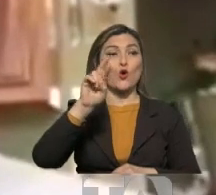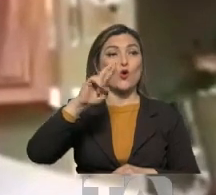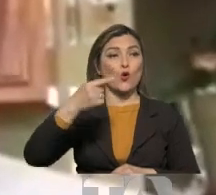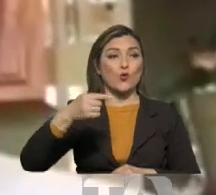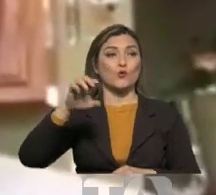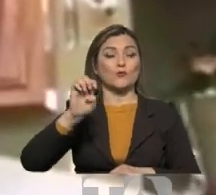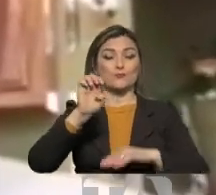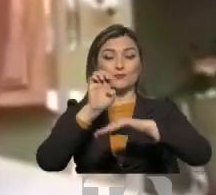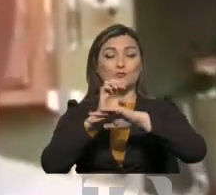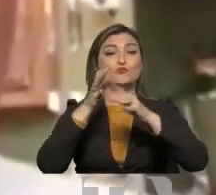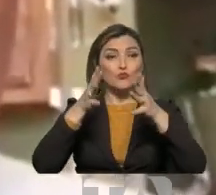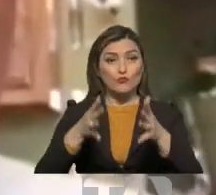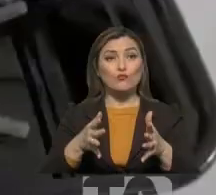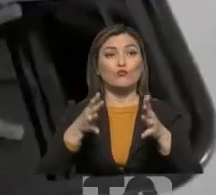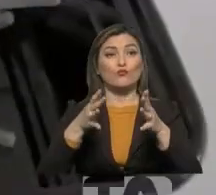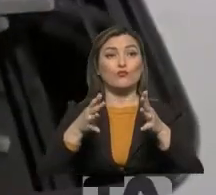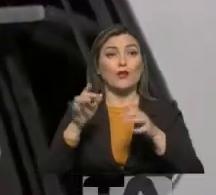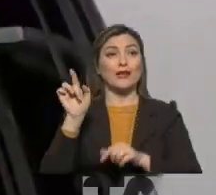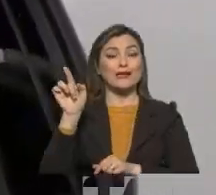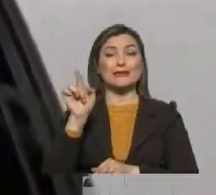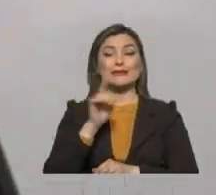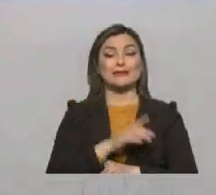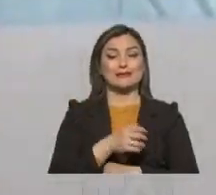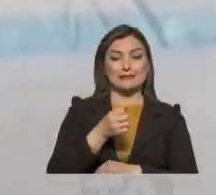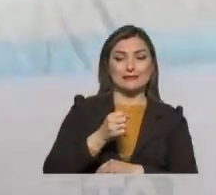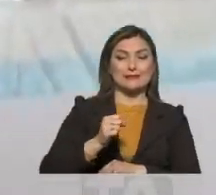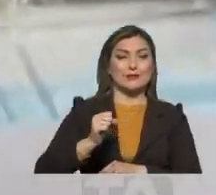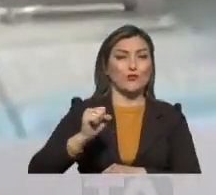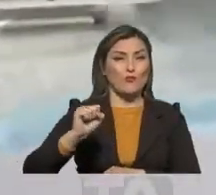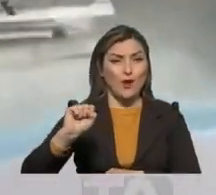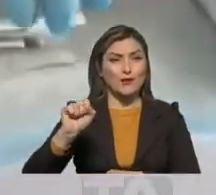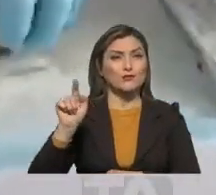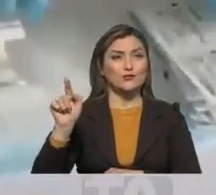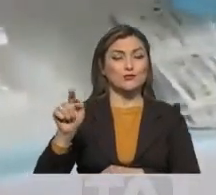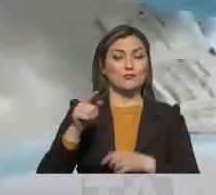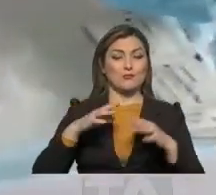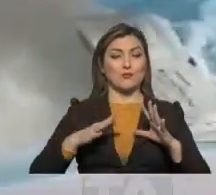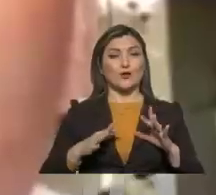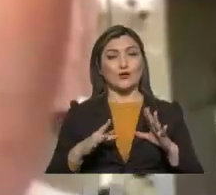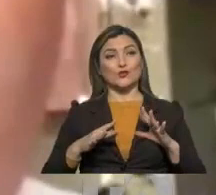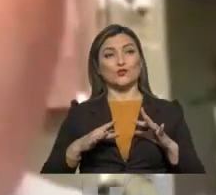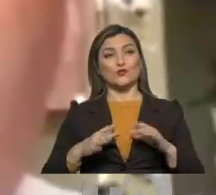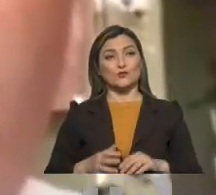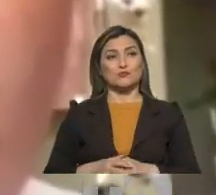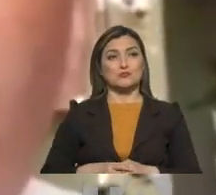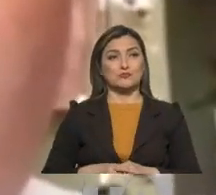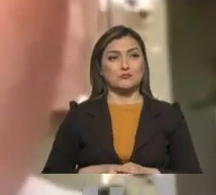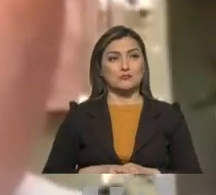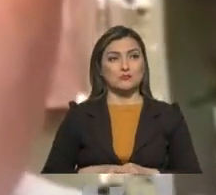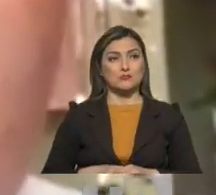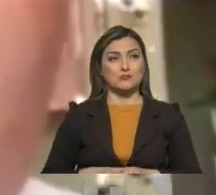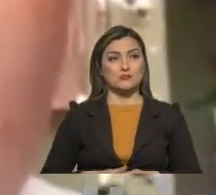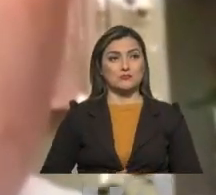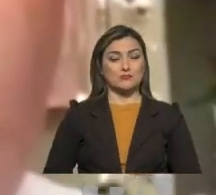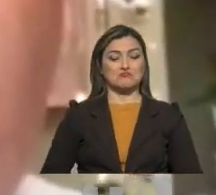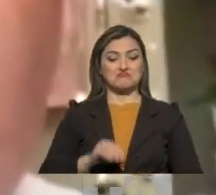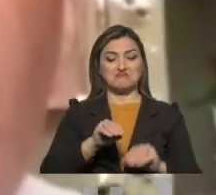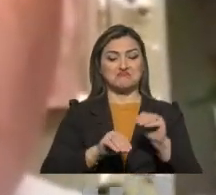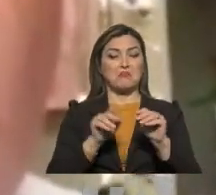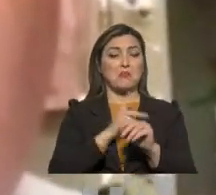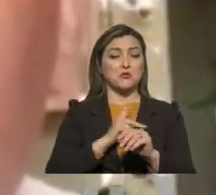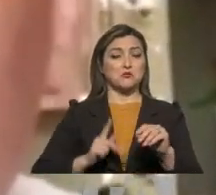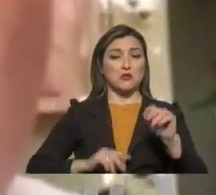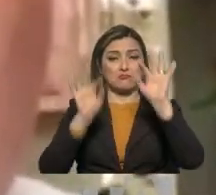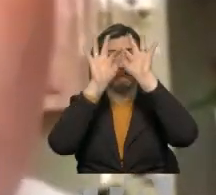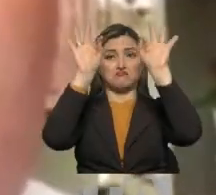ecuatoriano de paso por annápolis estado de maryland en donde pasa sus vacaciones simplemente tienen información personal